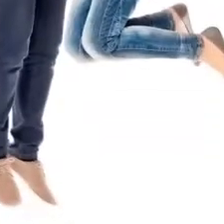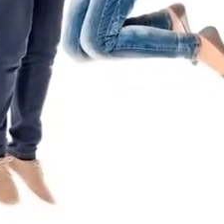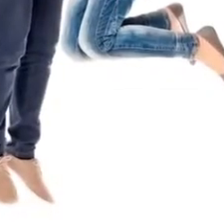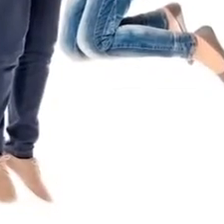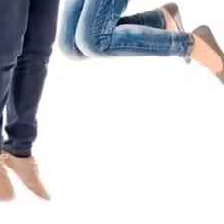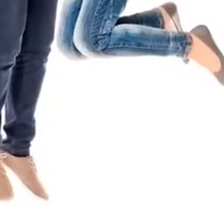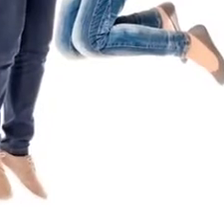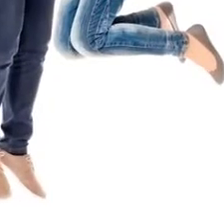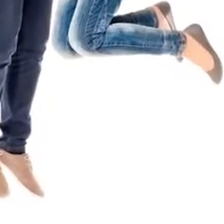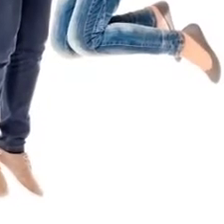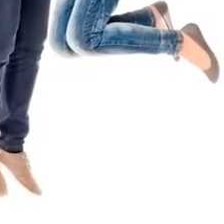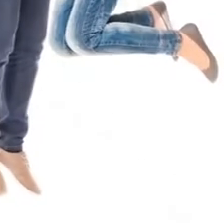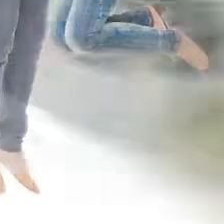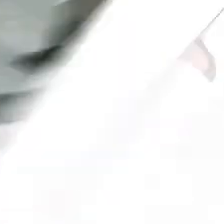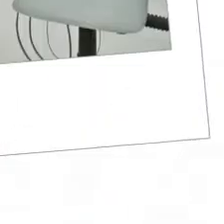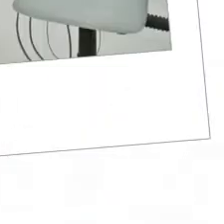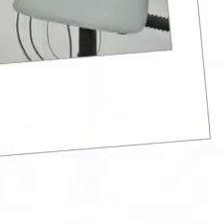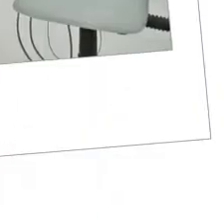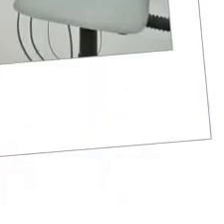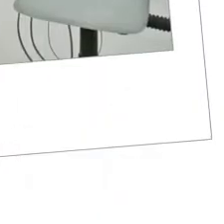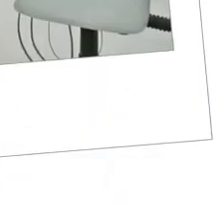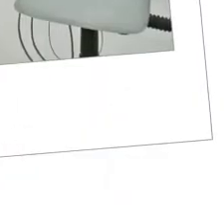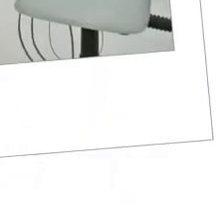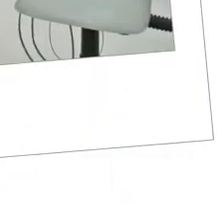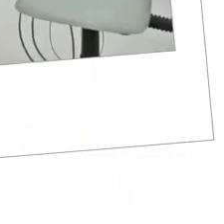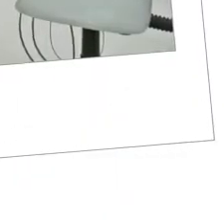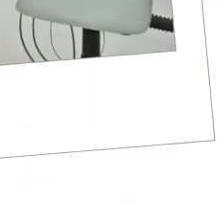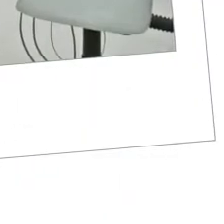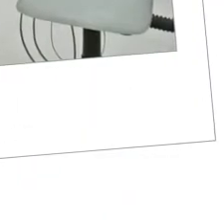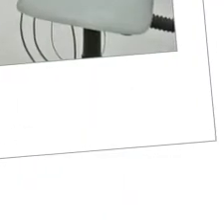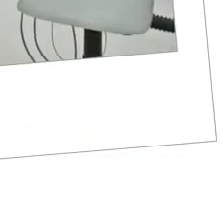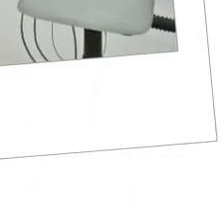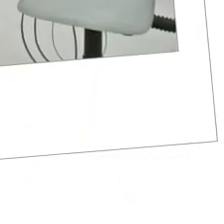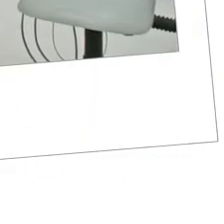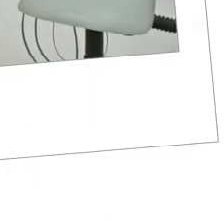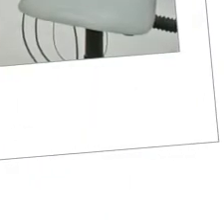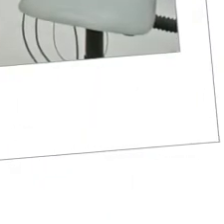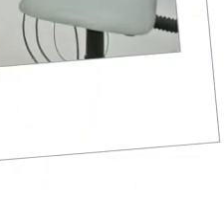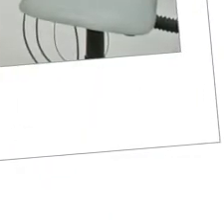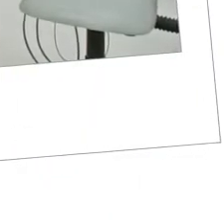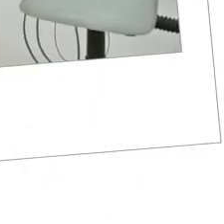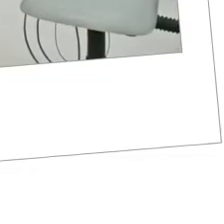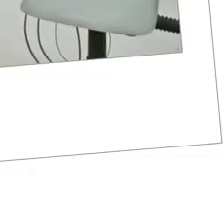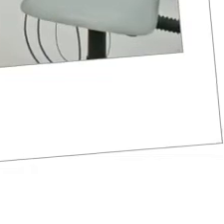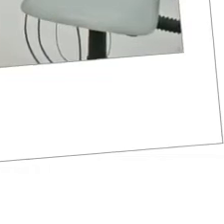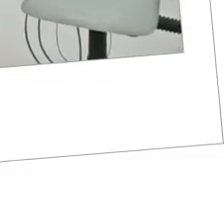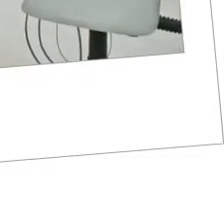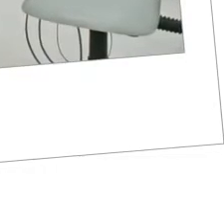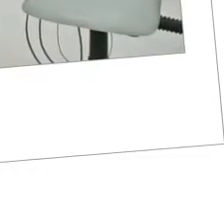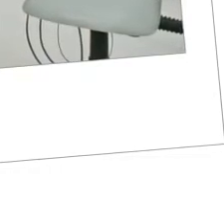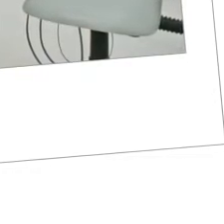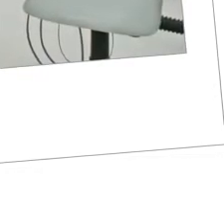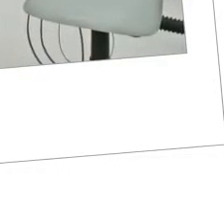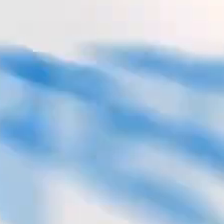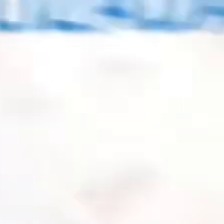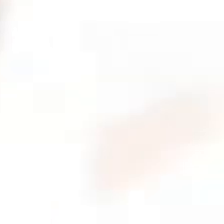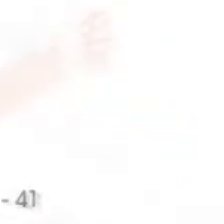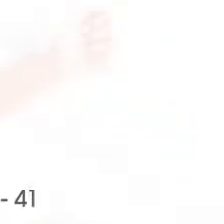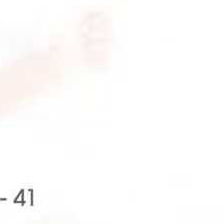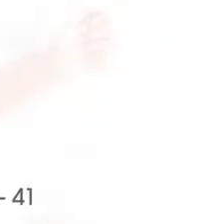Tu sonrisa saltará a la vista con la tecnología moderna de Chrome. Cavitron para limpieza avanzada, equipo de radiología, ortodoncia moderna.